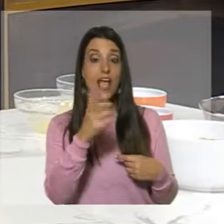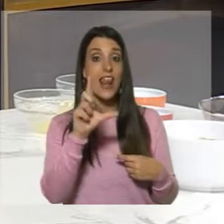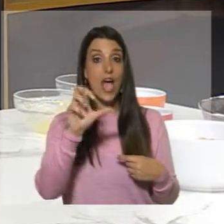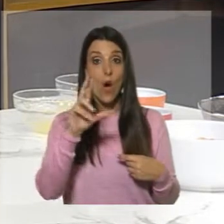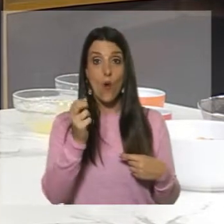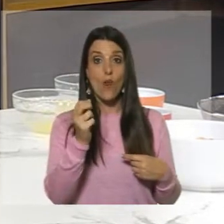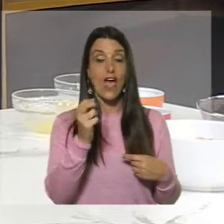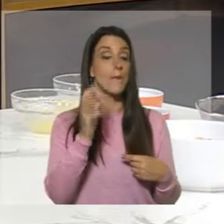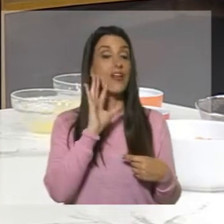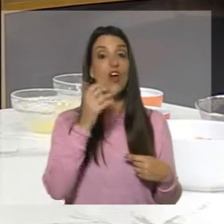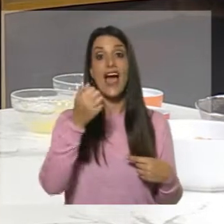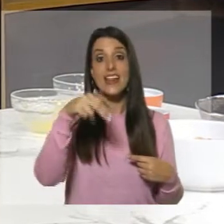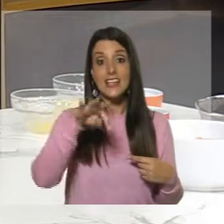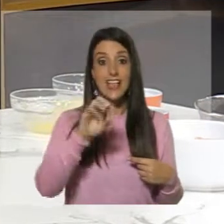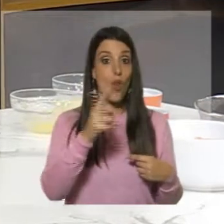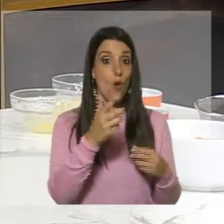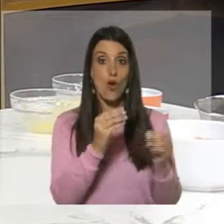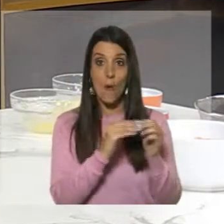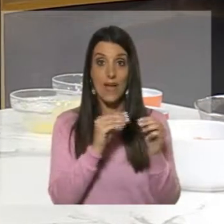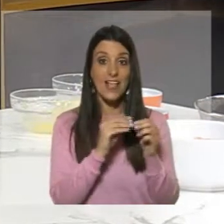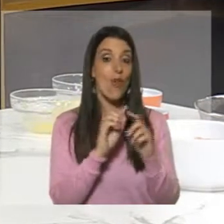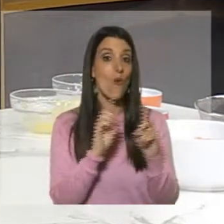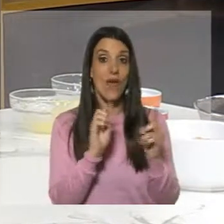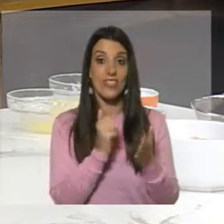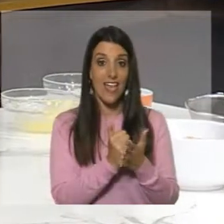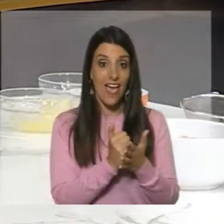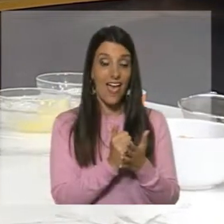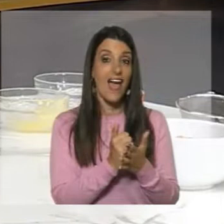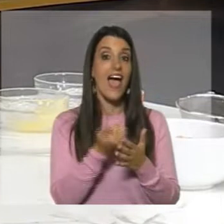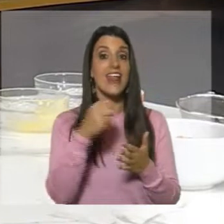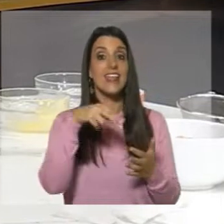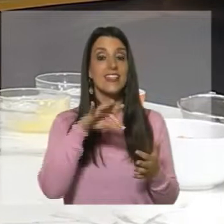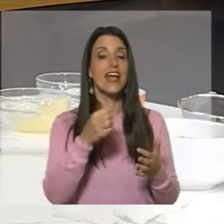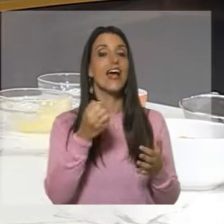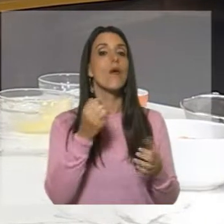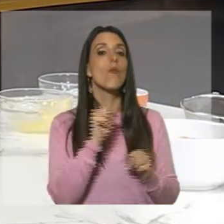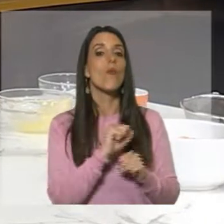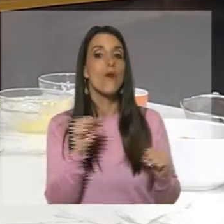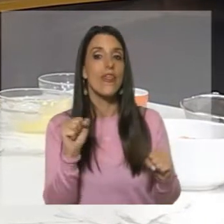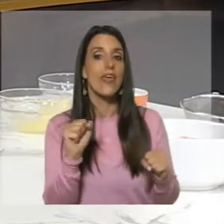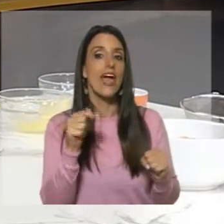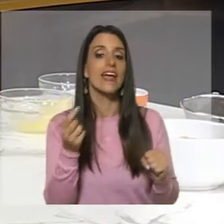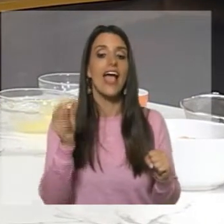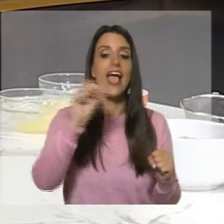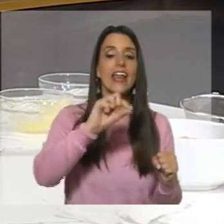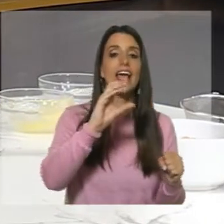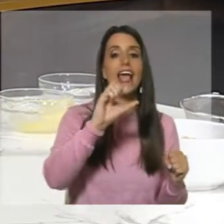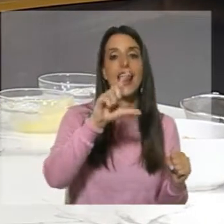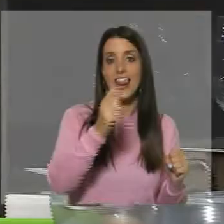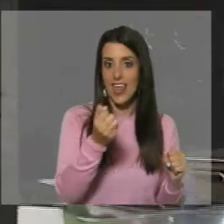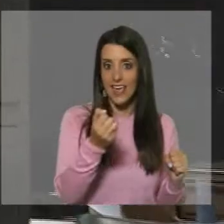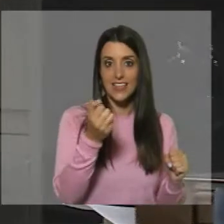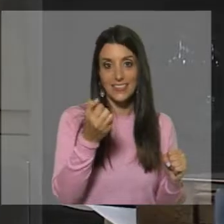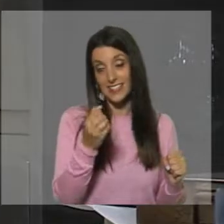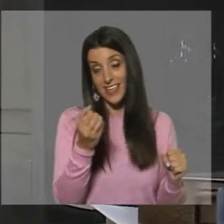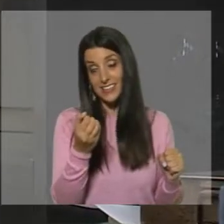a Anita de compañera, pensé en Laurita también. Sí. Si no tenés a Anita de compañera, ¿sabés lo que puedes hacer? Acá le agregás un poco de canela. ¿Está? Si